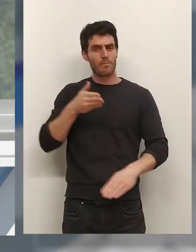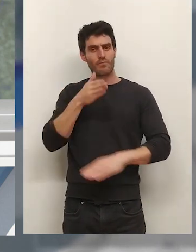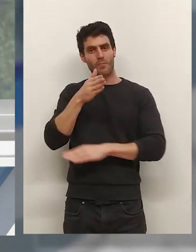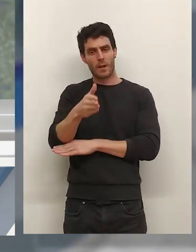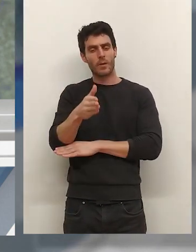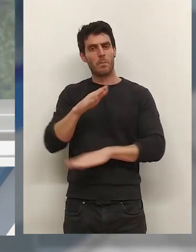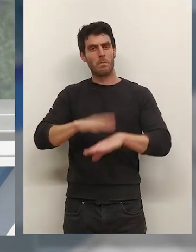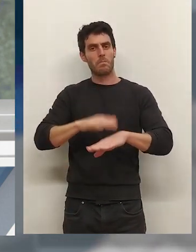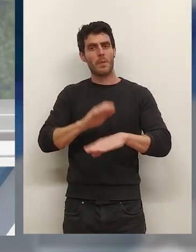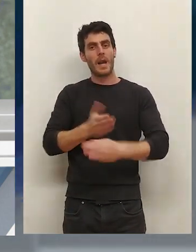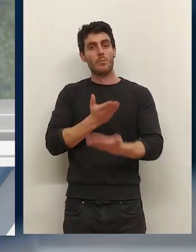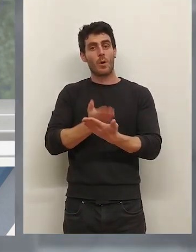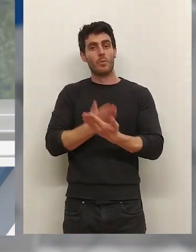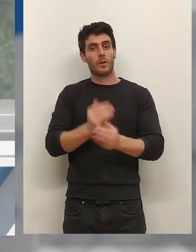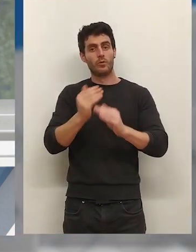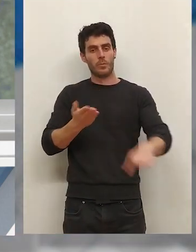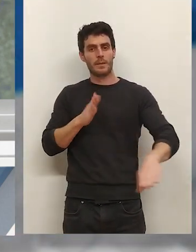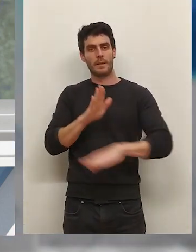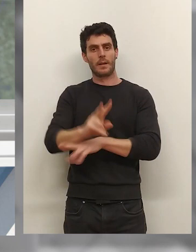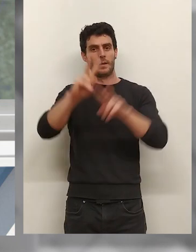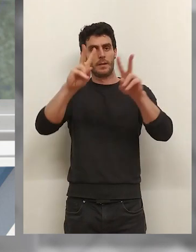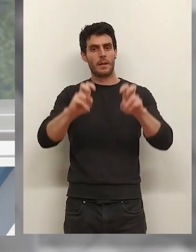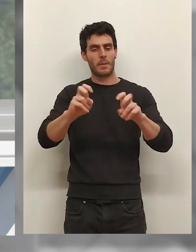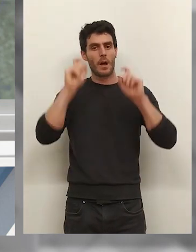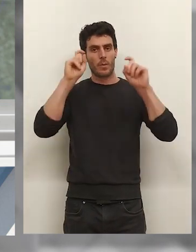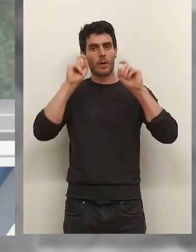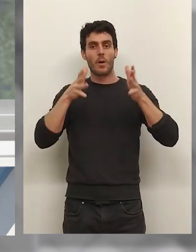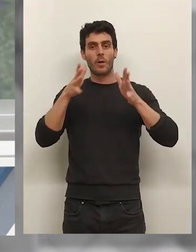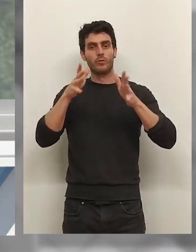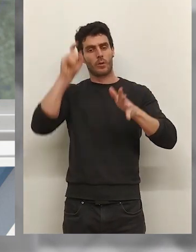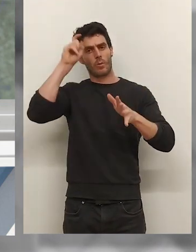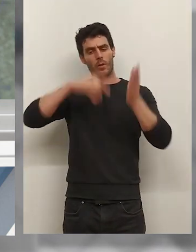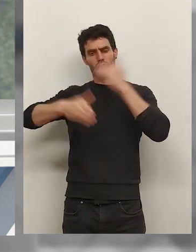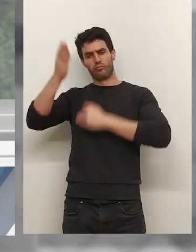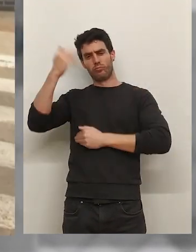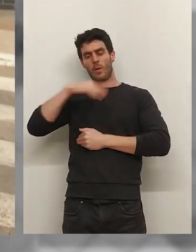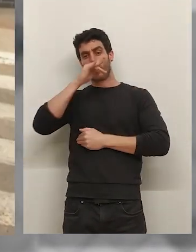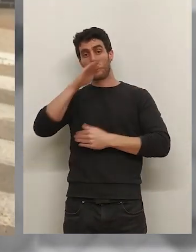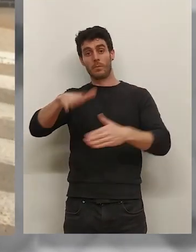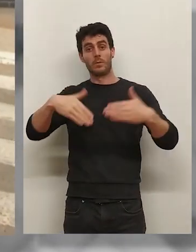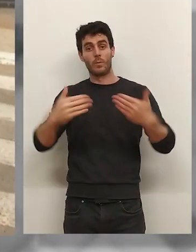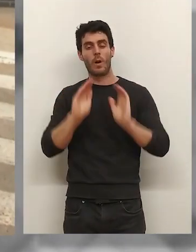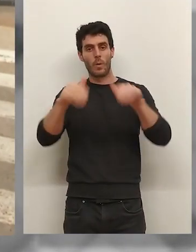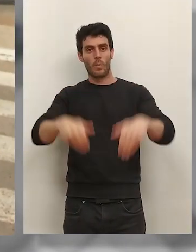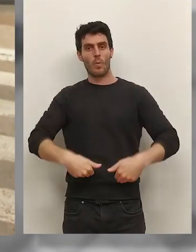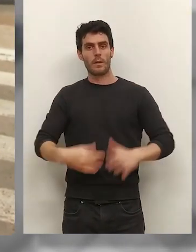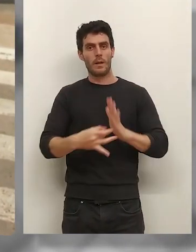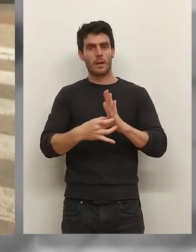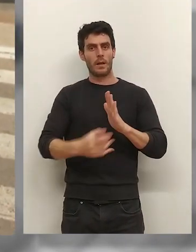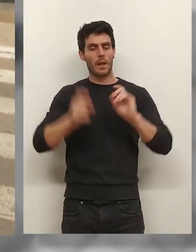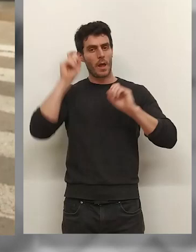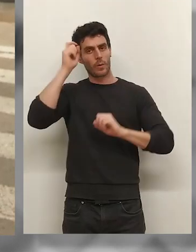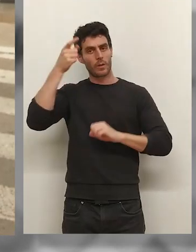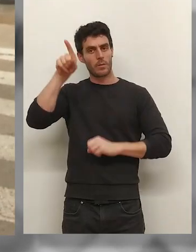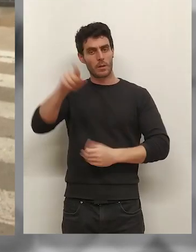Gonzalo Capellán, para presentar sus propuestas en materia educativa. El que fuera consejero de Educación se ha comprometido a recuperar la calidad